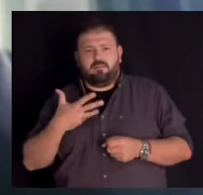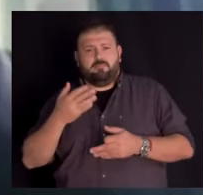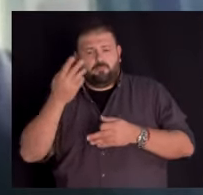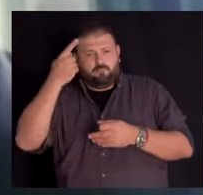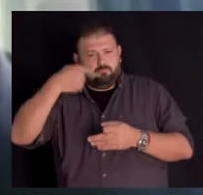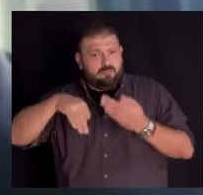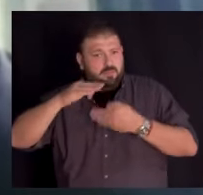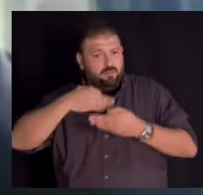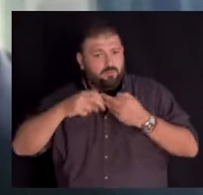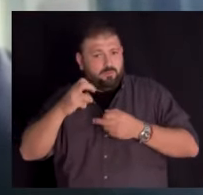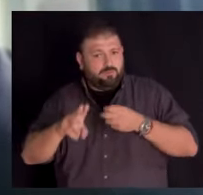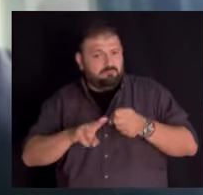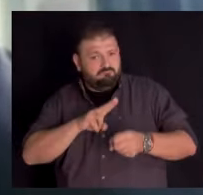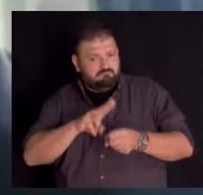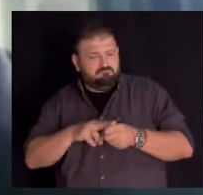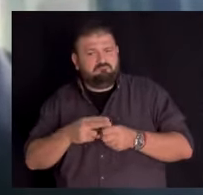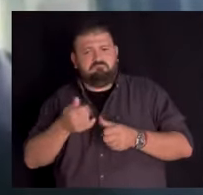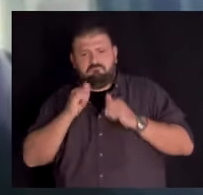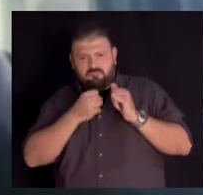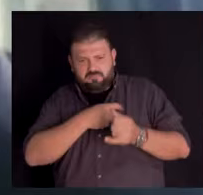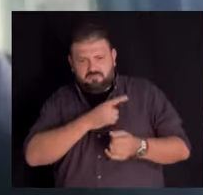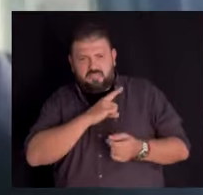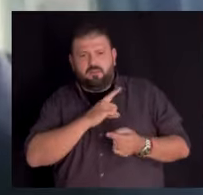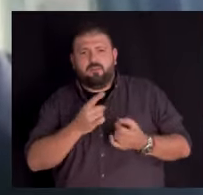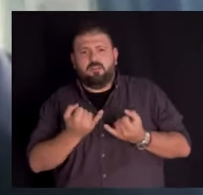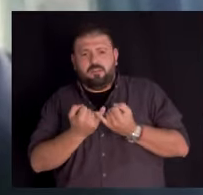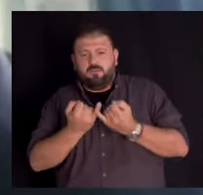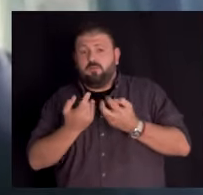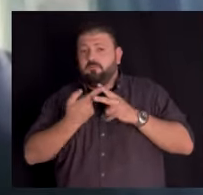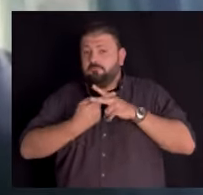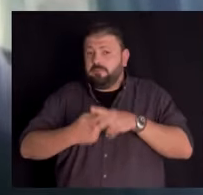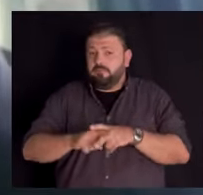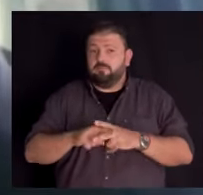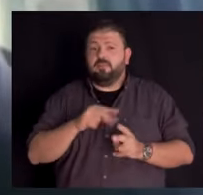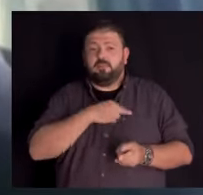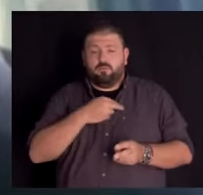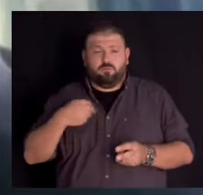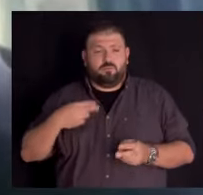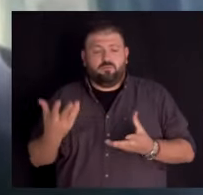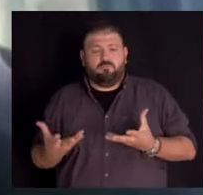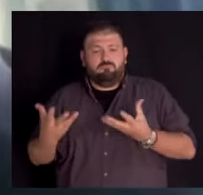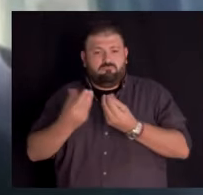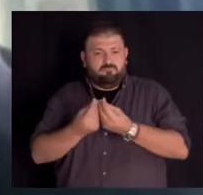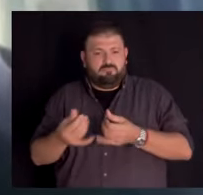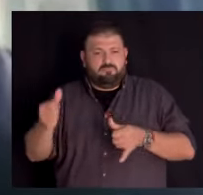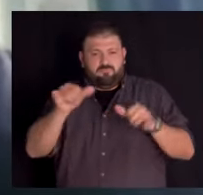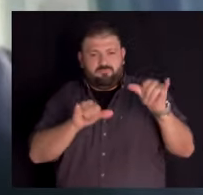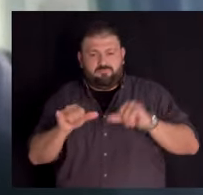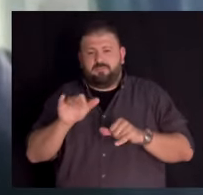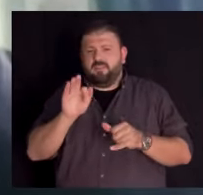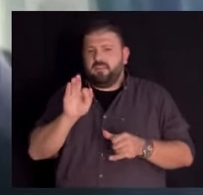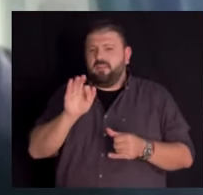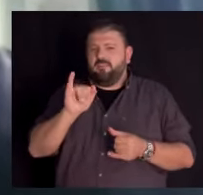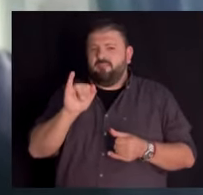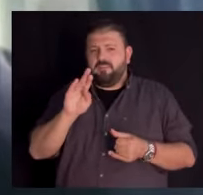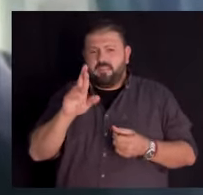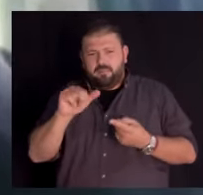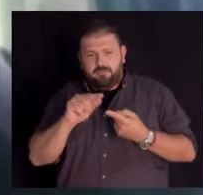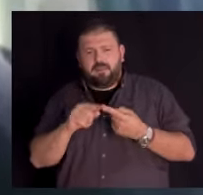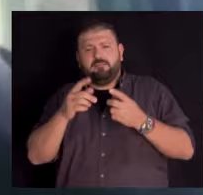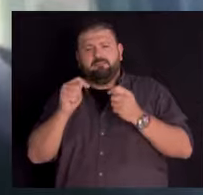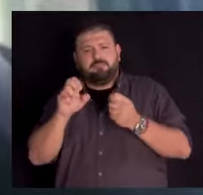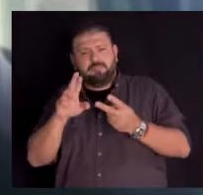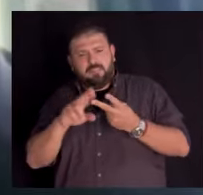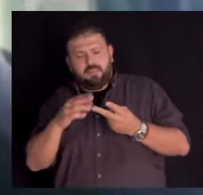nutricionalmente, ¿sí? Ahí principalmente ocupamos la mezcla de fibra, Egolay Estar Bien, desintoxicante,